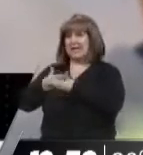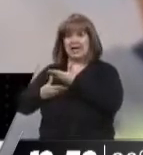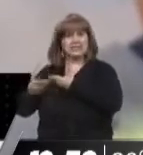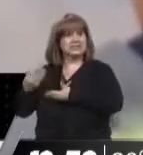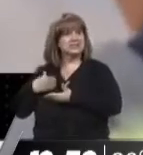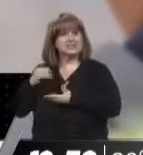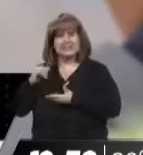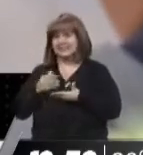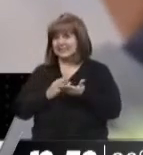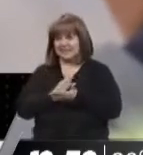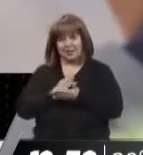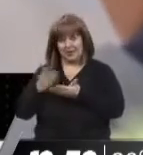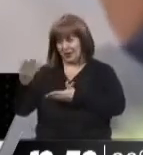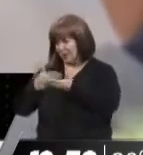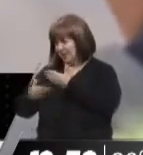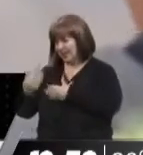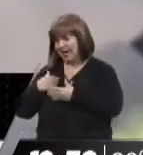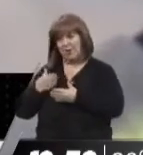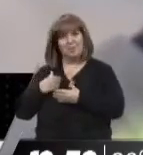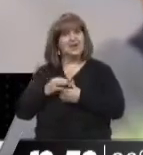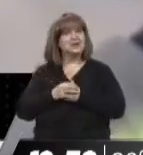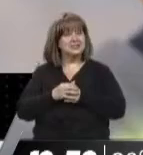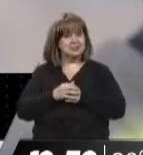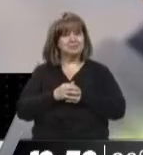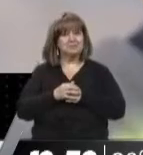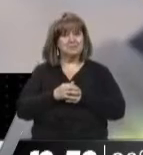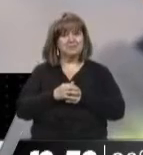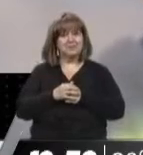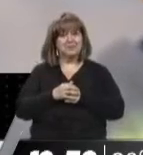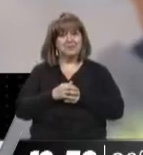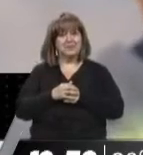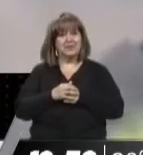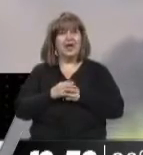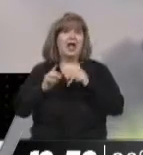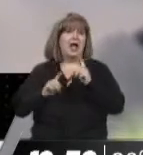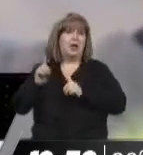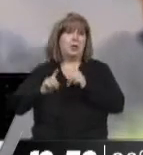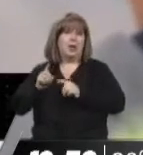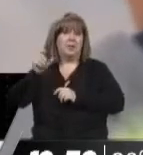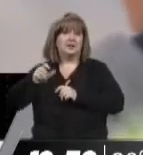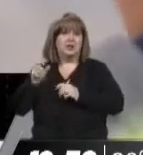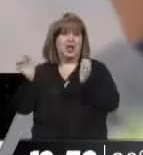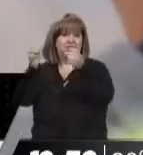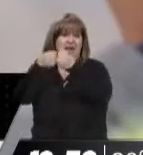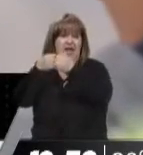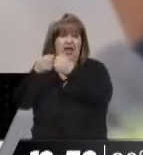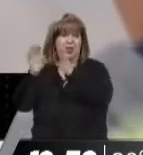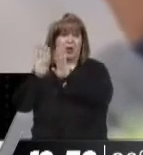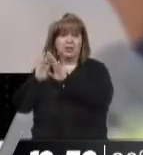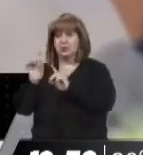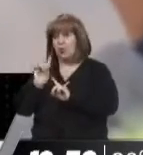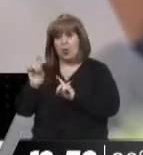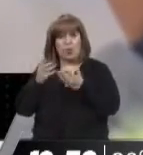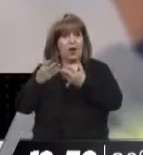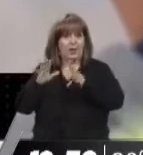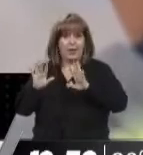bambalinas. Sí, sí, sí, totalmente. Hay unos tipos que se encierran. No, él compartía